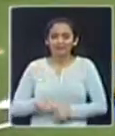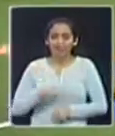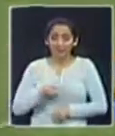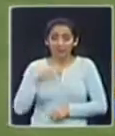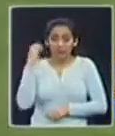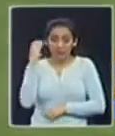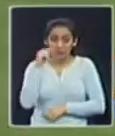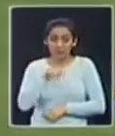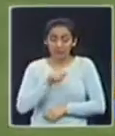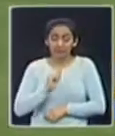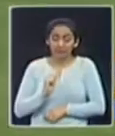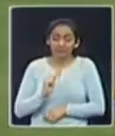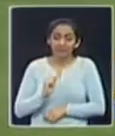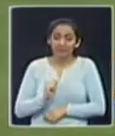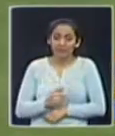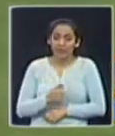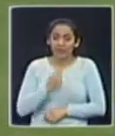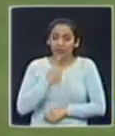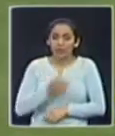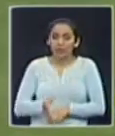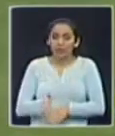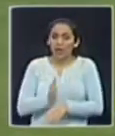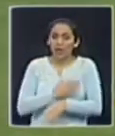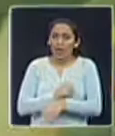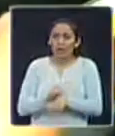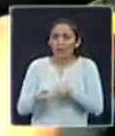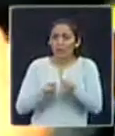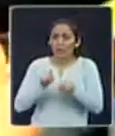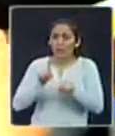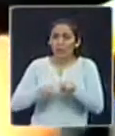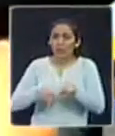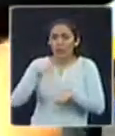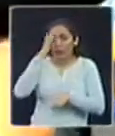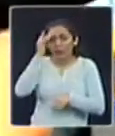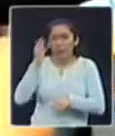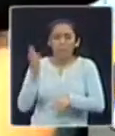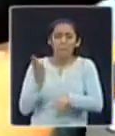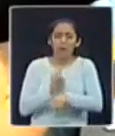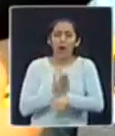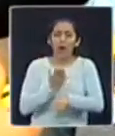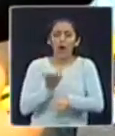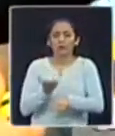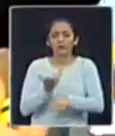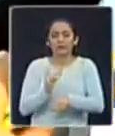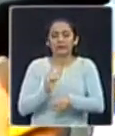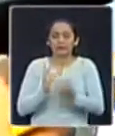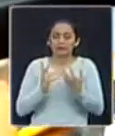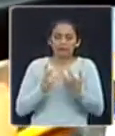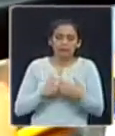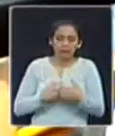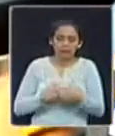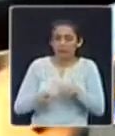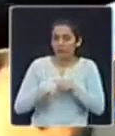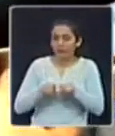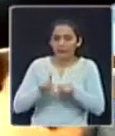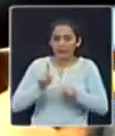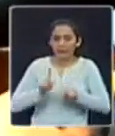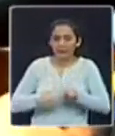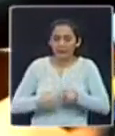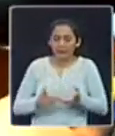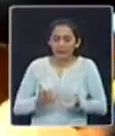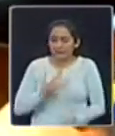por no tener minutos en cancha debido a sus lesiones claro claro es frustrante en lo personal porque